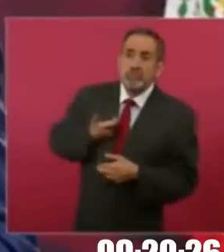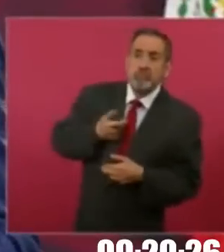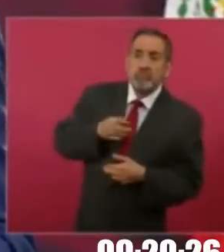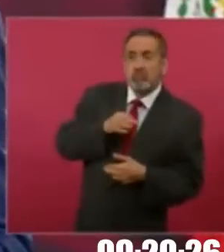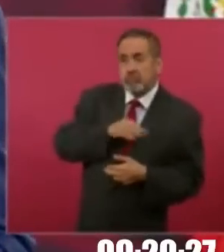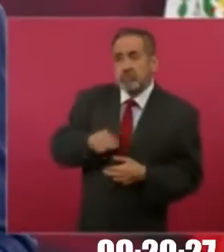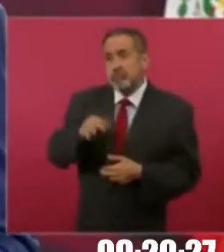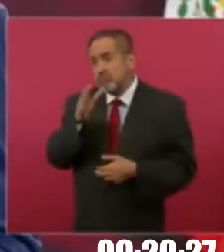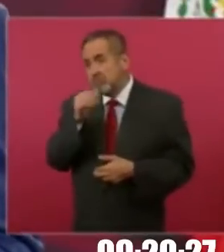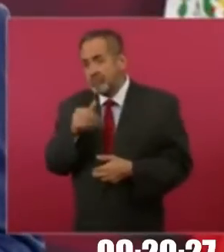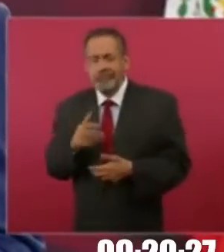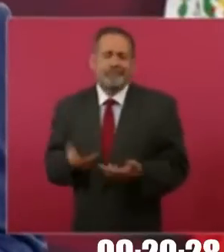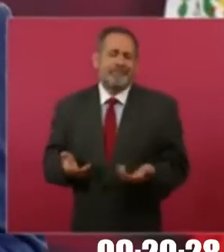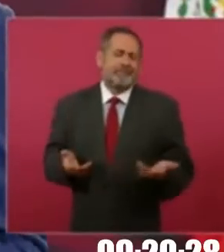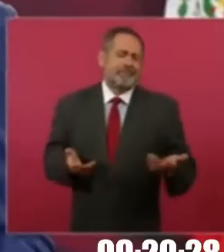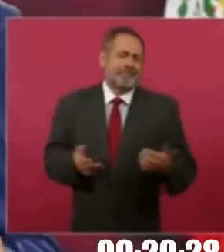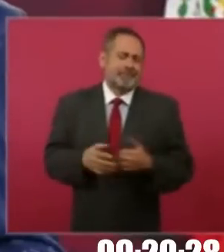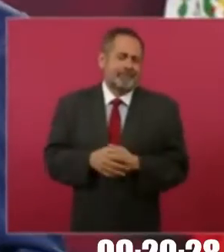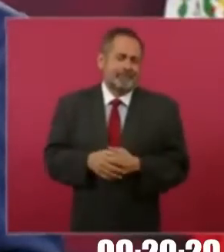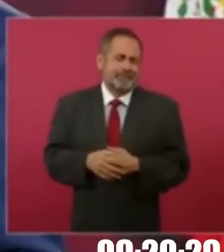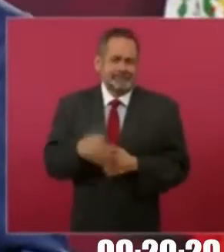si un cliente